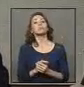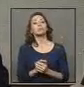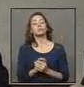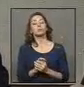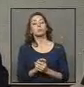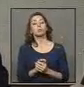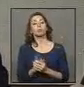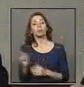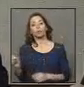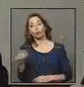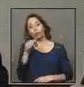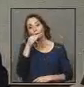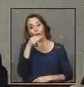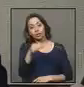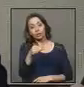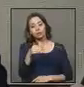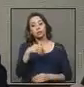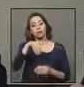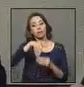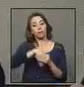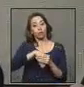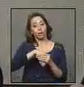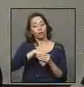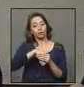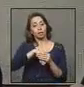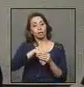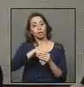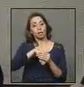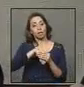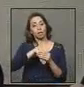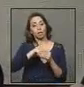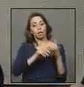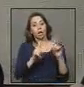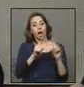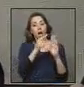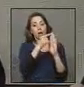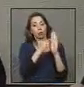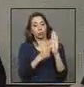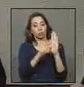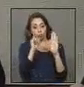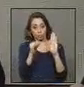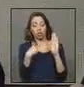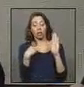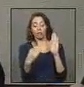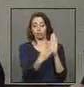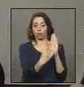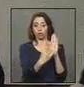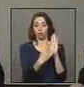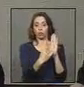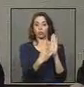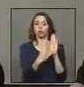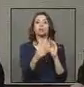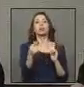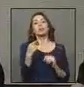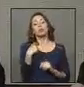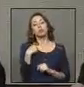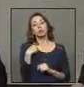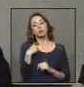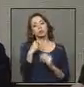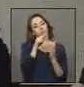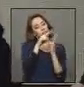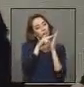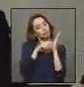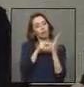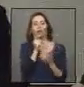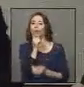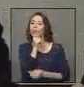anterior y pese a que votaré las partes por tenientes favorablemente, me parece o me merecen